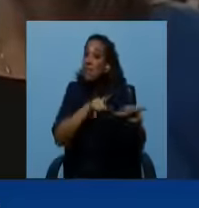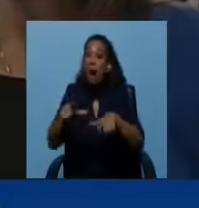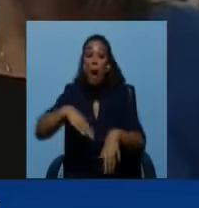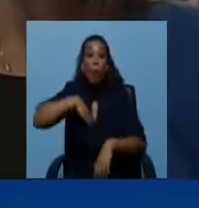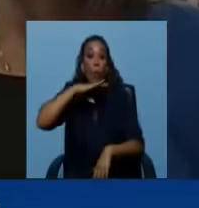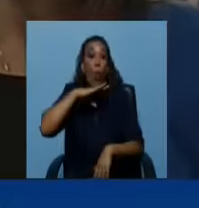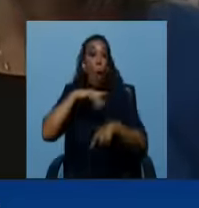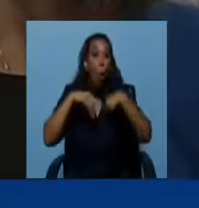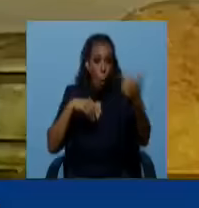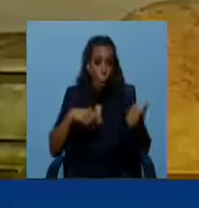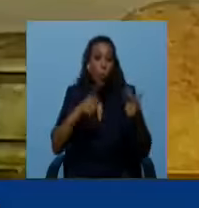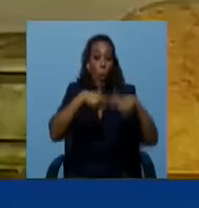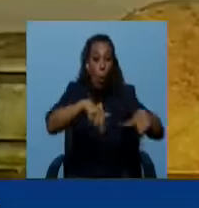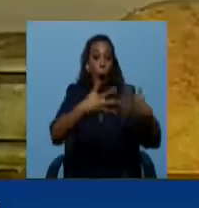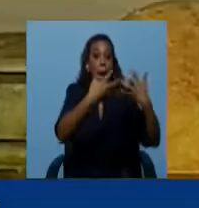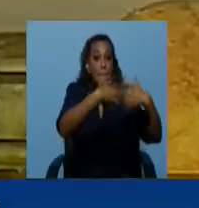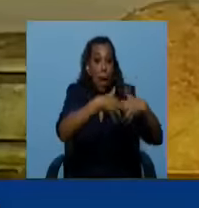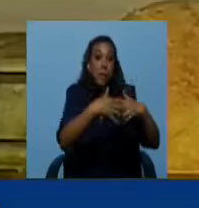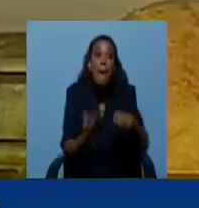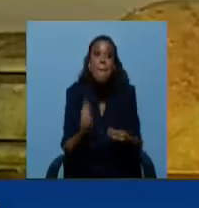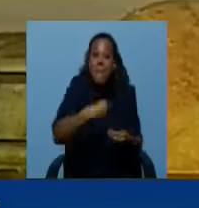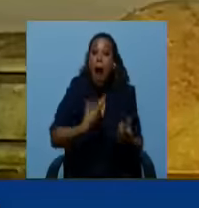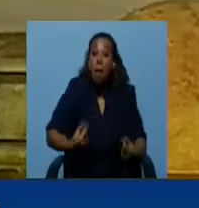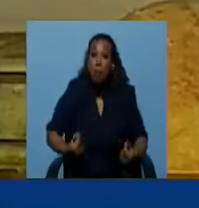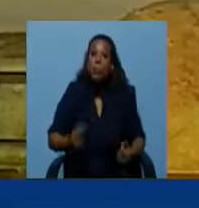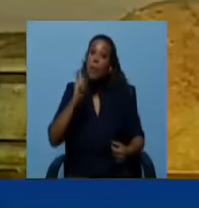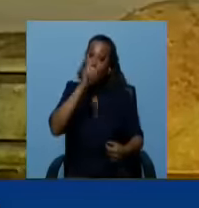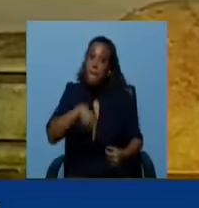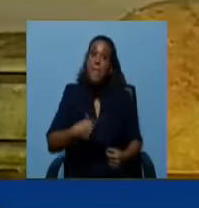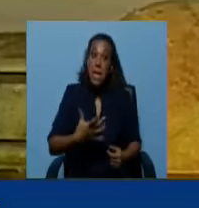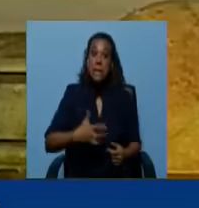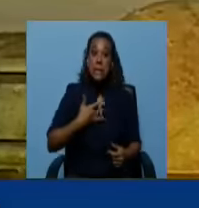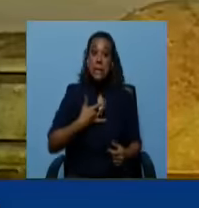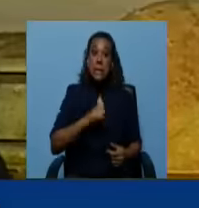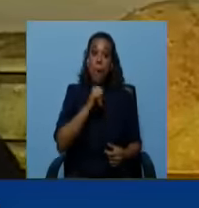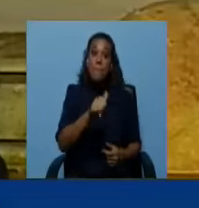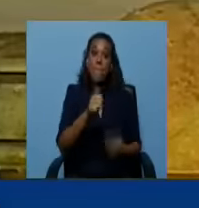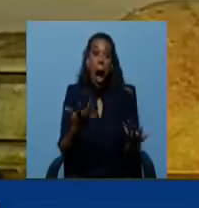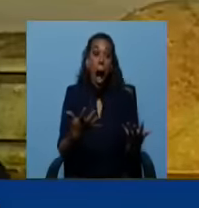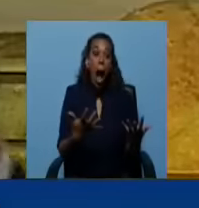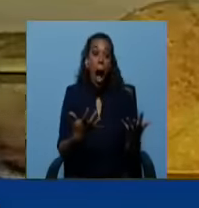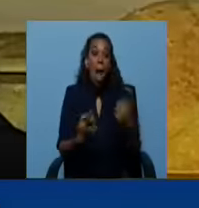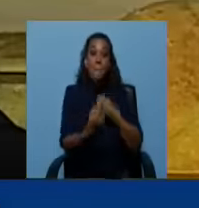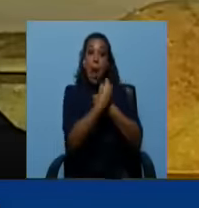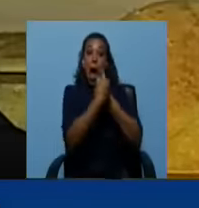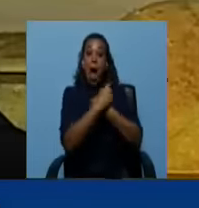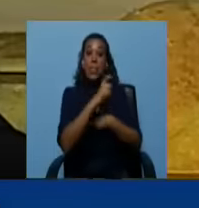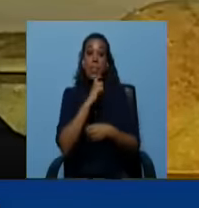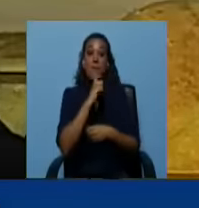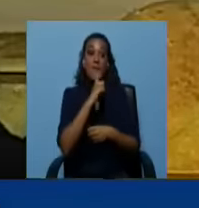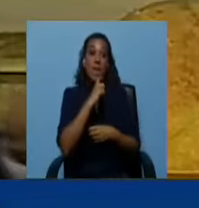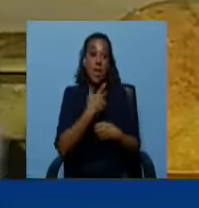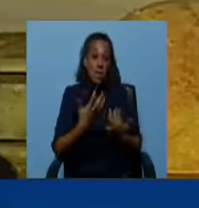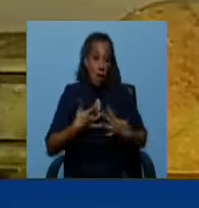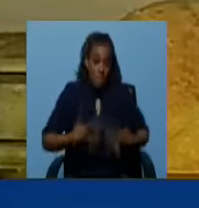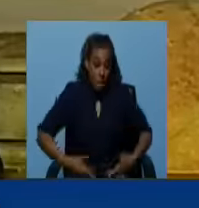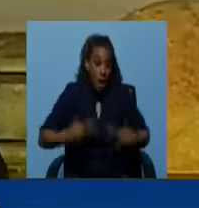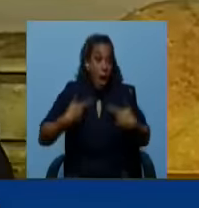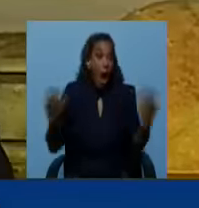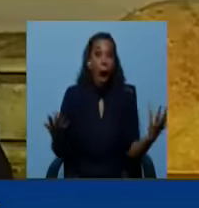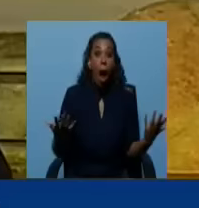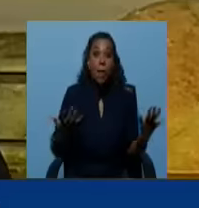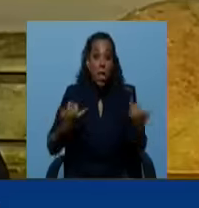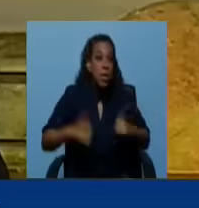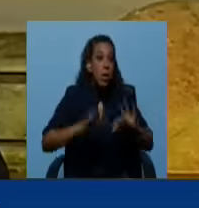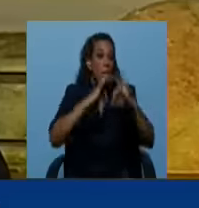Pero también los sectores de mayores recursos económicos también vieron una amenaza a su propia existencia o